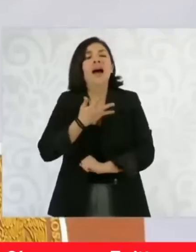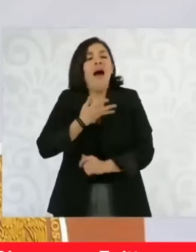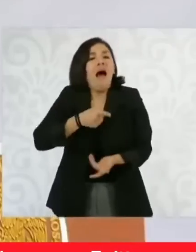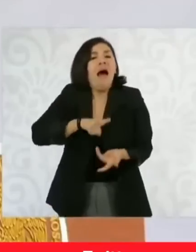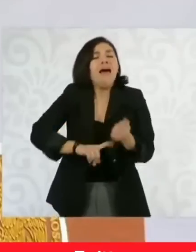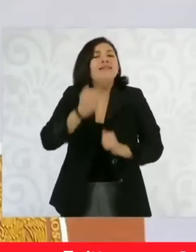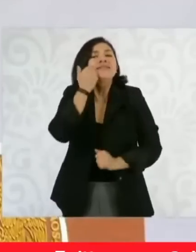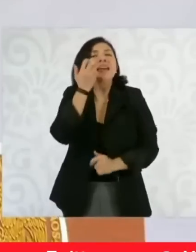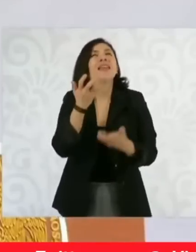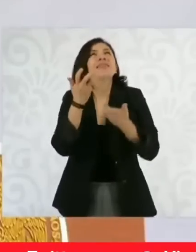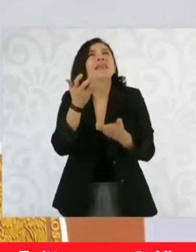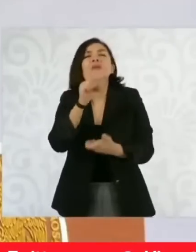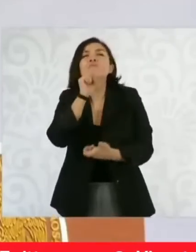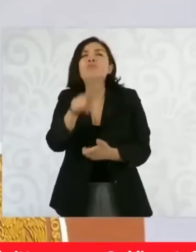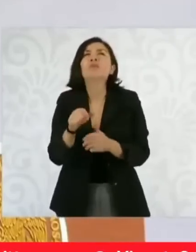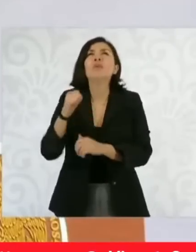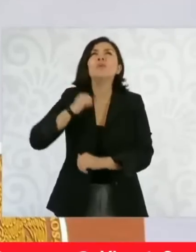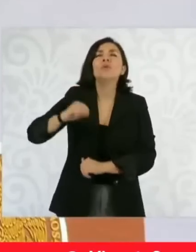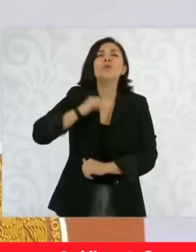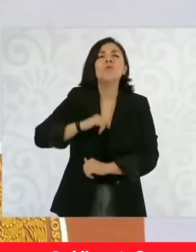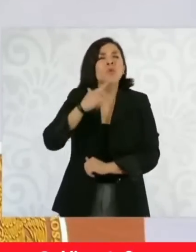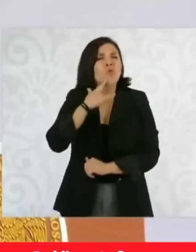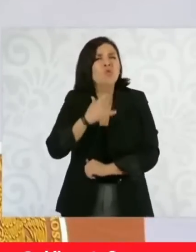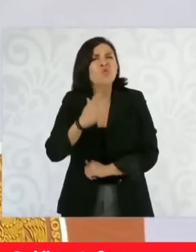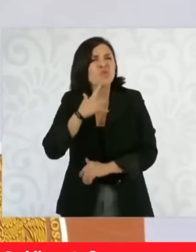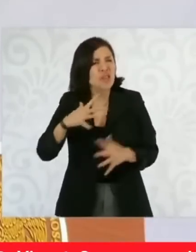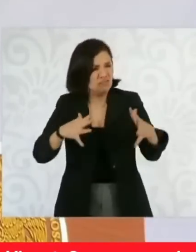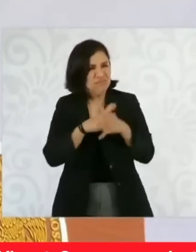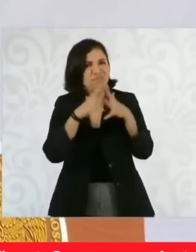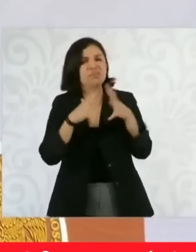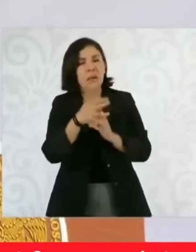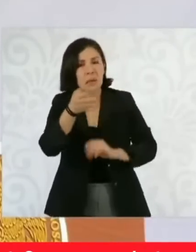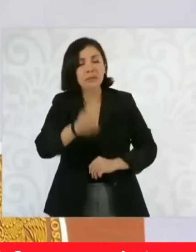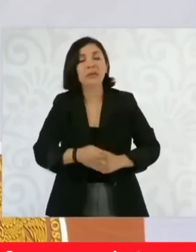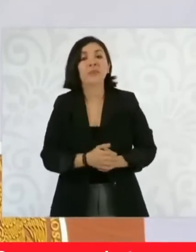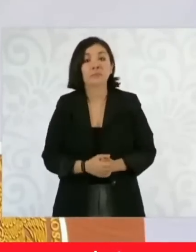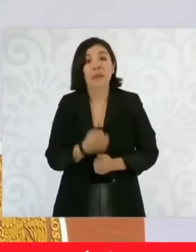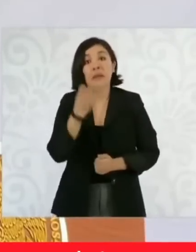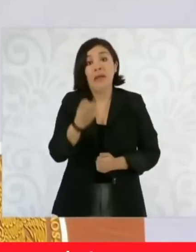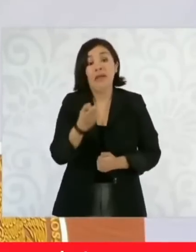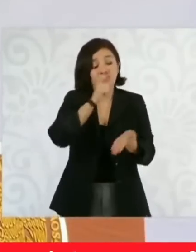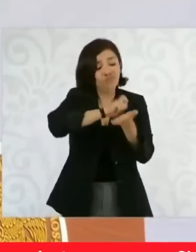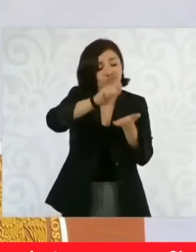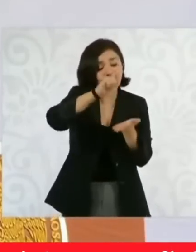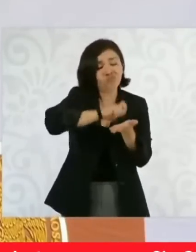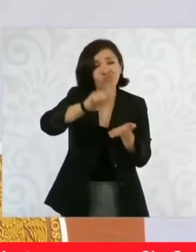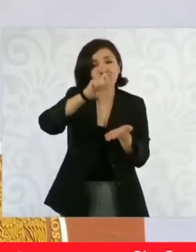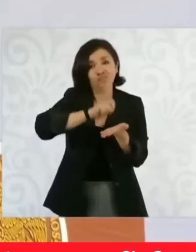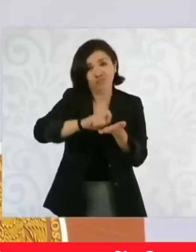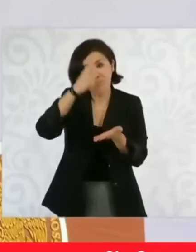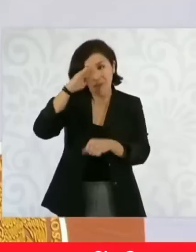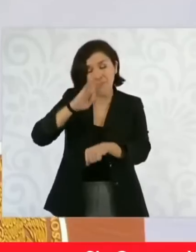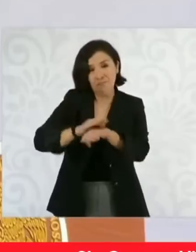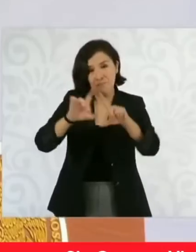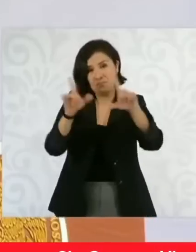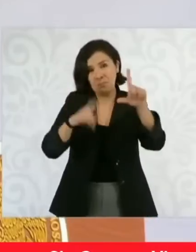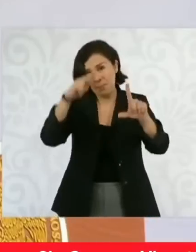el anhelo de aquella lucha armada. Así lo expresó en un manifiesto a la nación